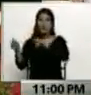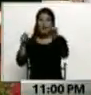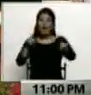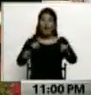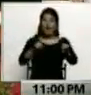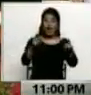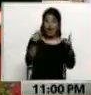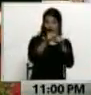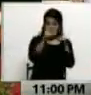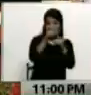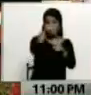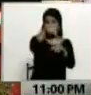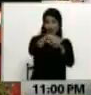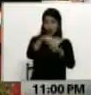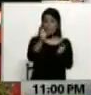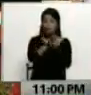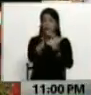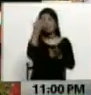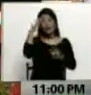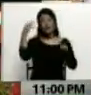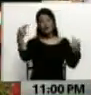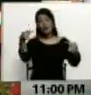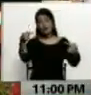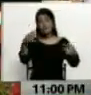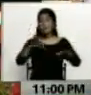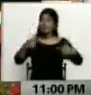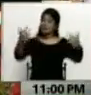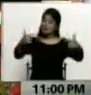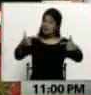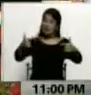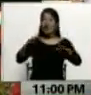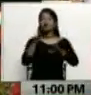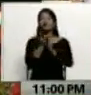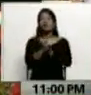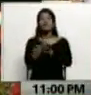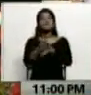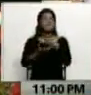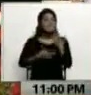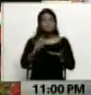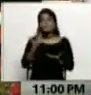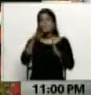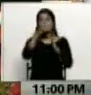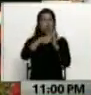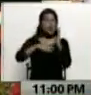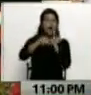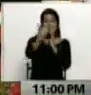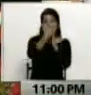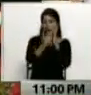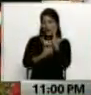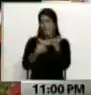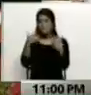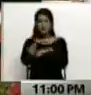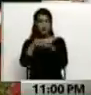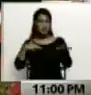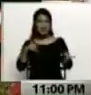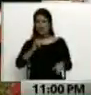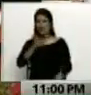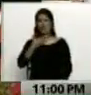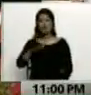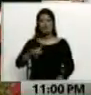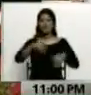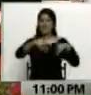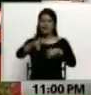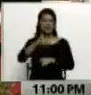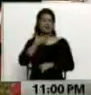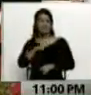dentro del partido de acción democrática en el estado de Nueva Esparta existen desencuentros desencuentros sobre cómo cumplir la programación la gran